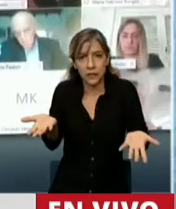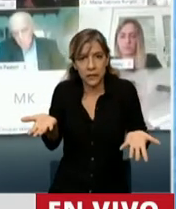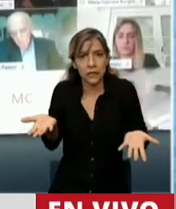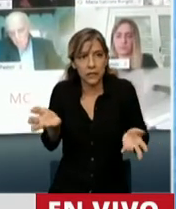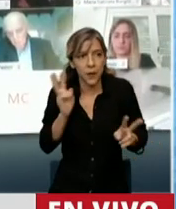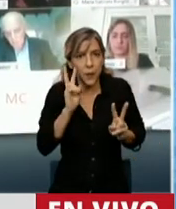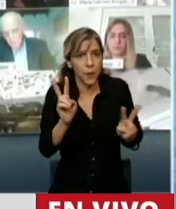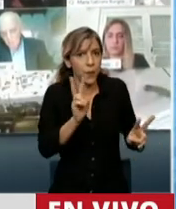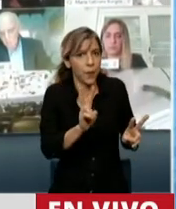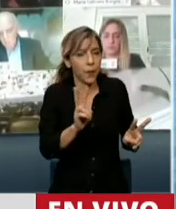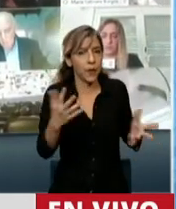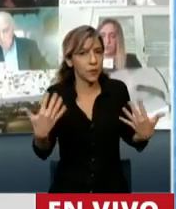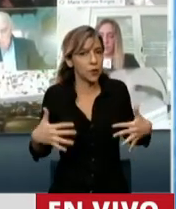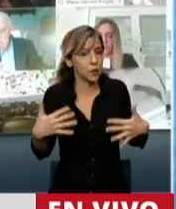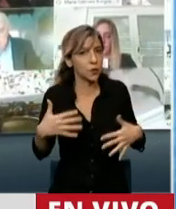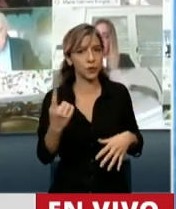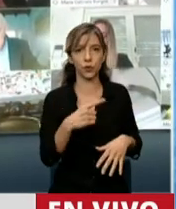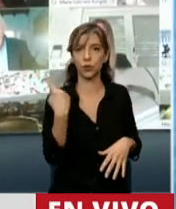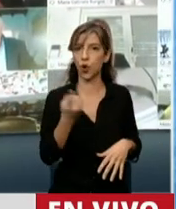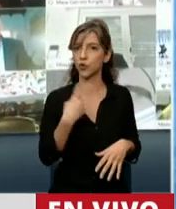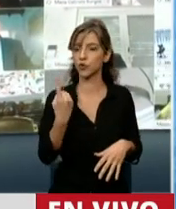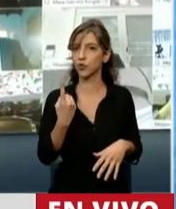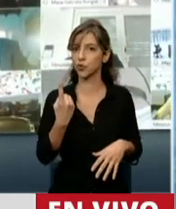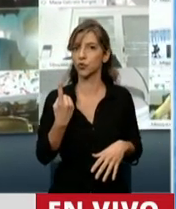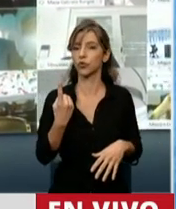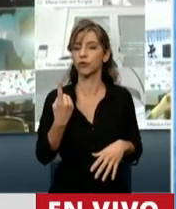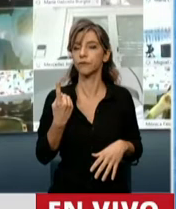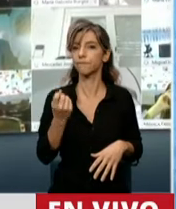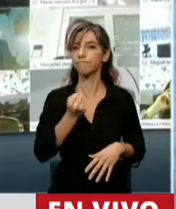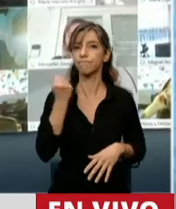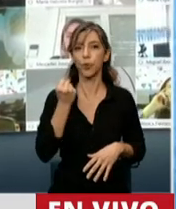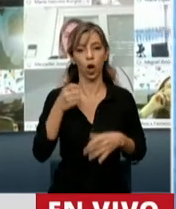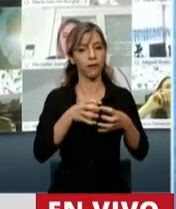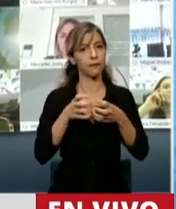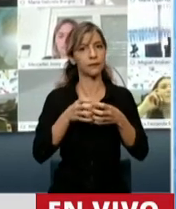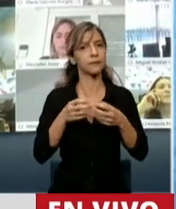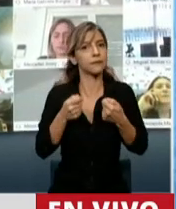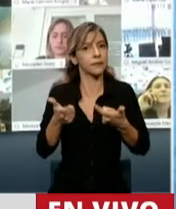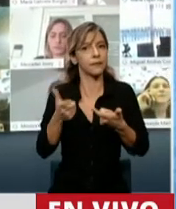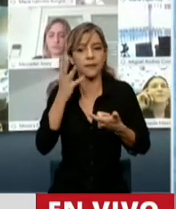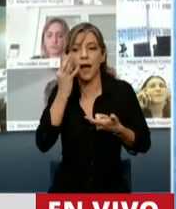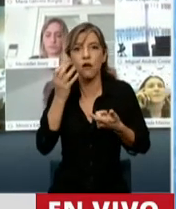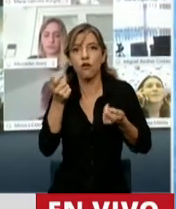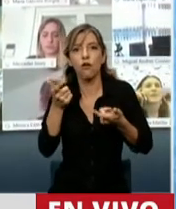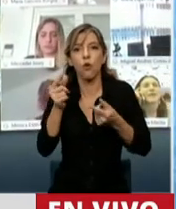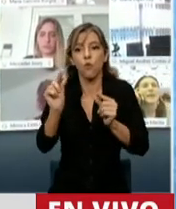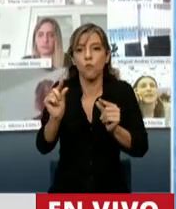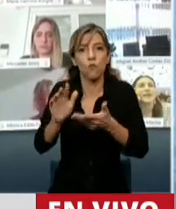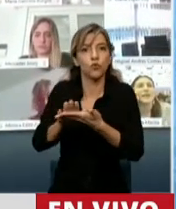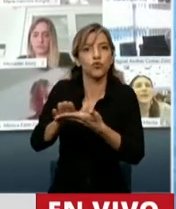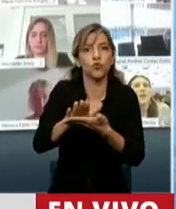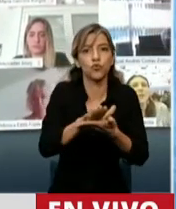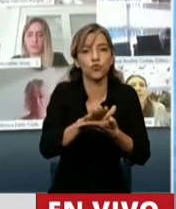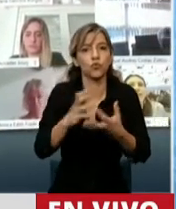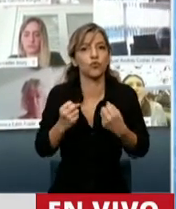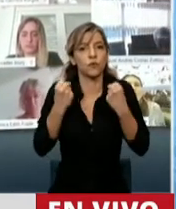Hoy el desafío que tiene la política es extender esa mano, es de poder poner todos los esfuerzos